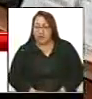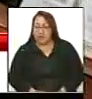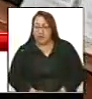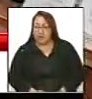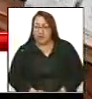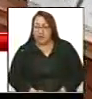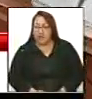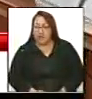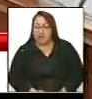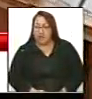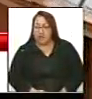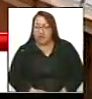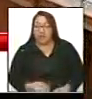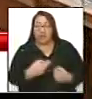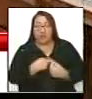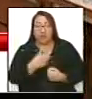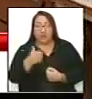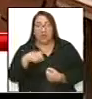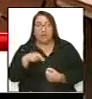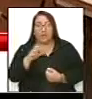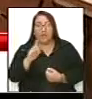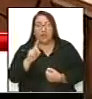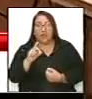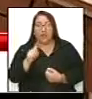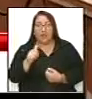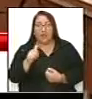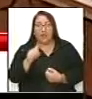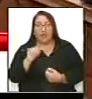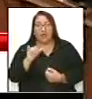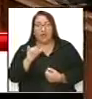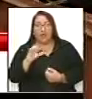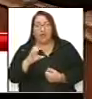al representante de APDAIC.